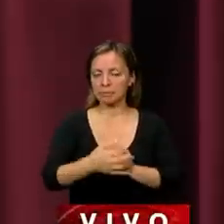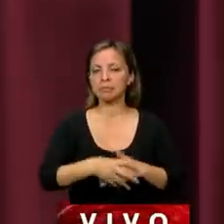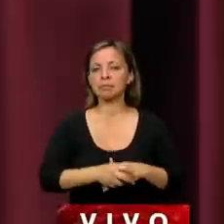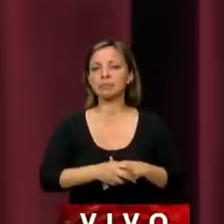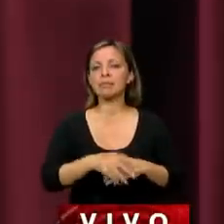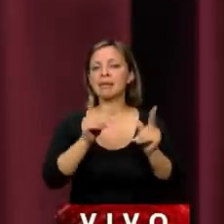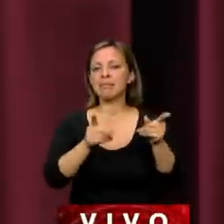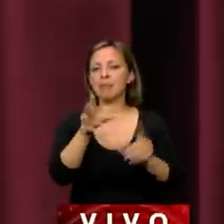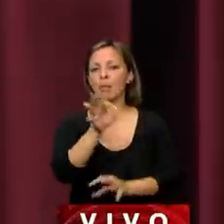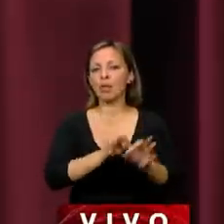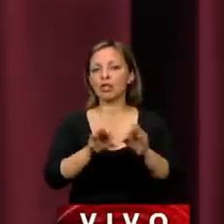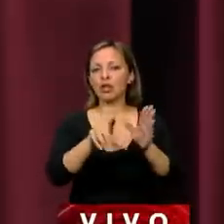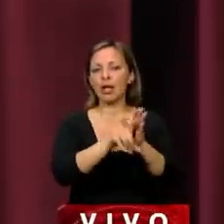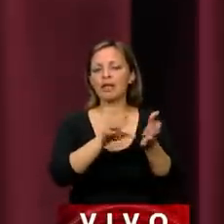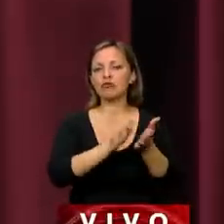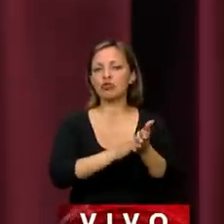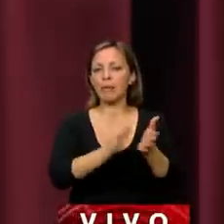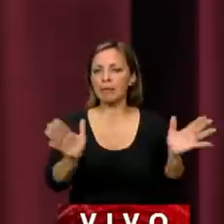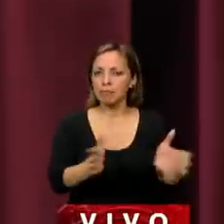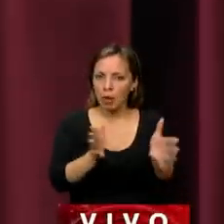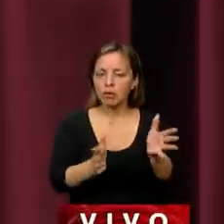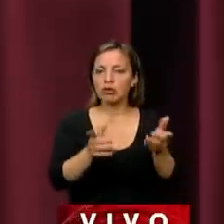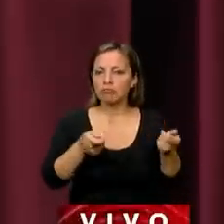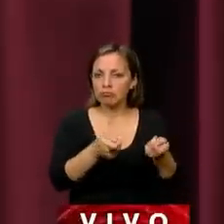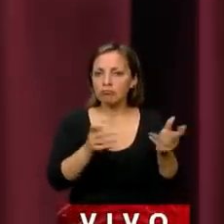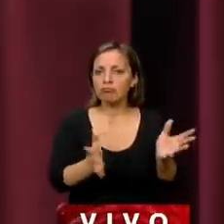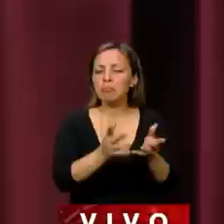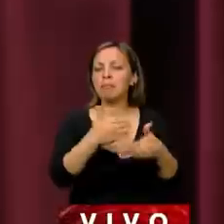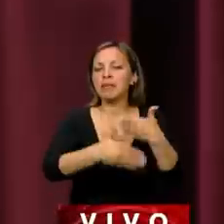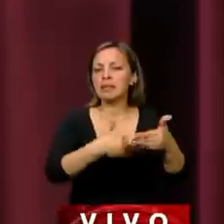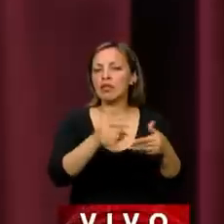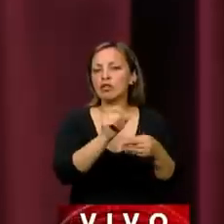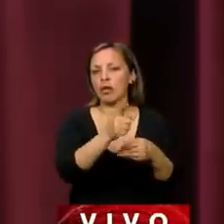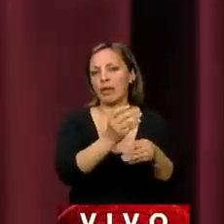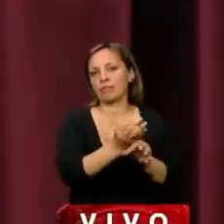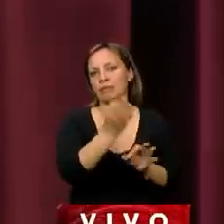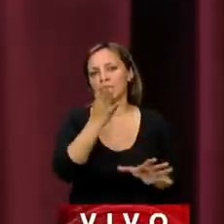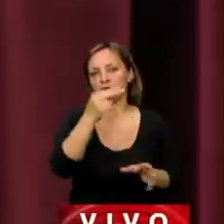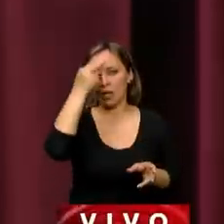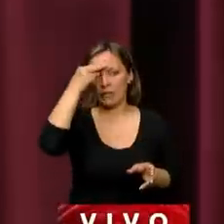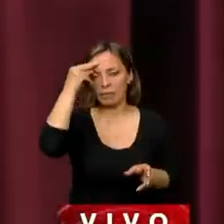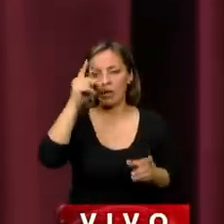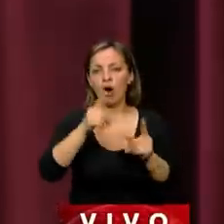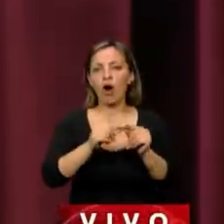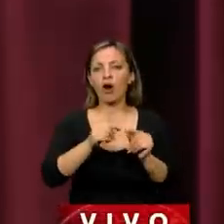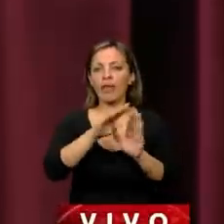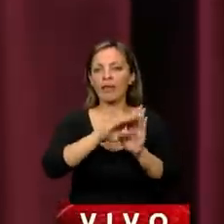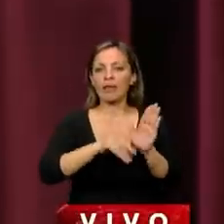recaído en el proyecto de ley sobre promoción de la formación y desarrollo de la enfermería, orden del día